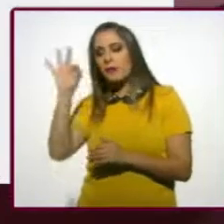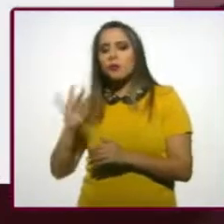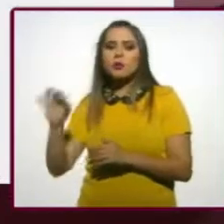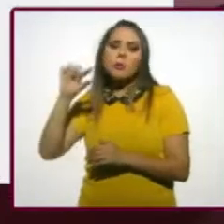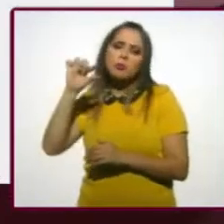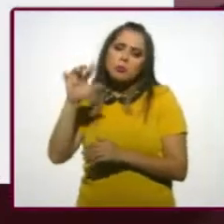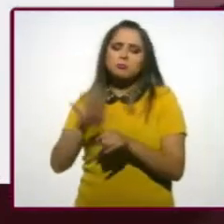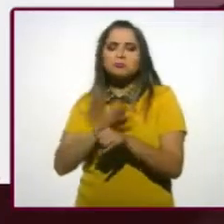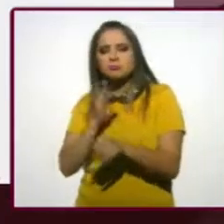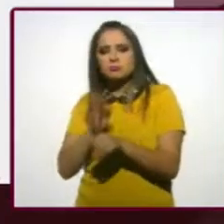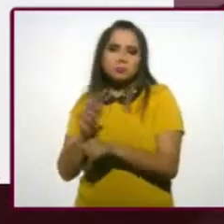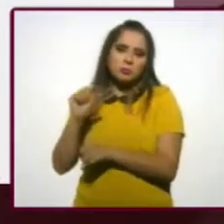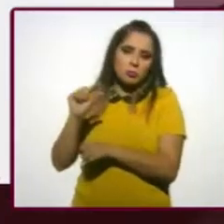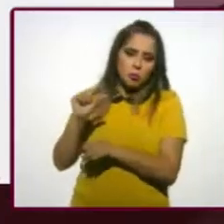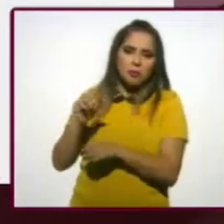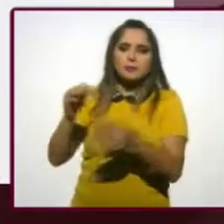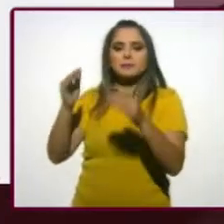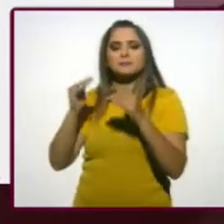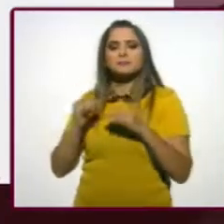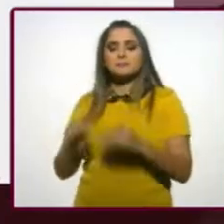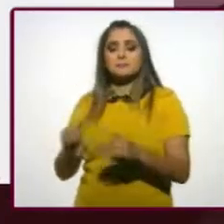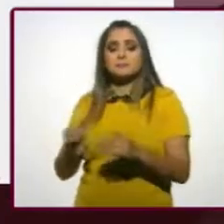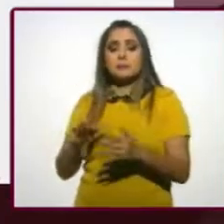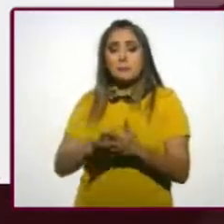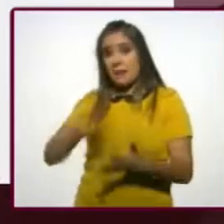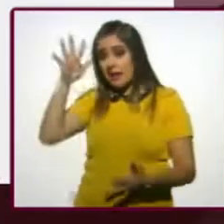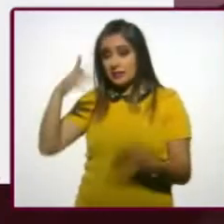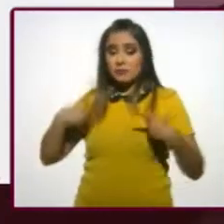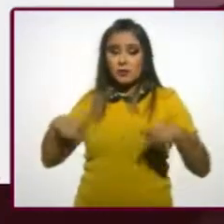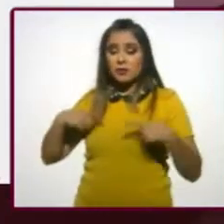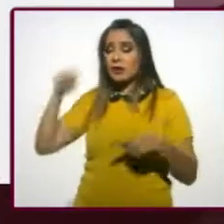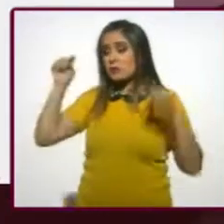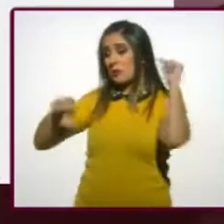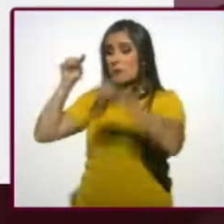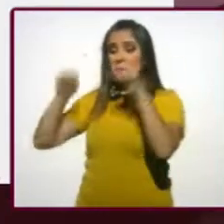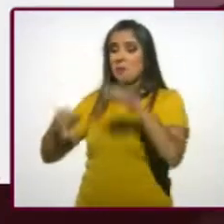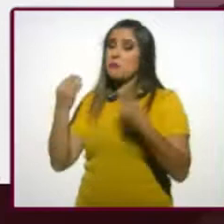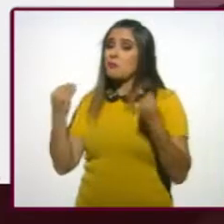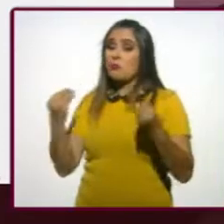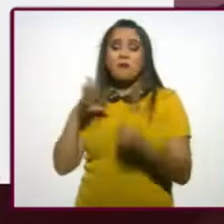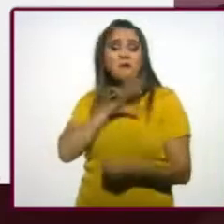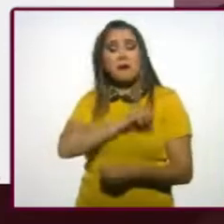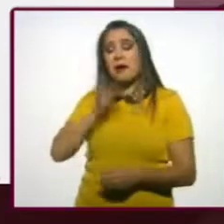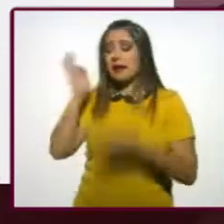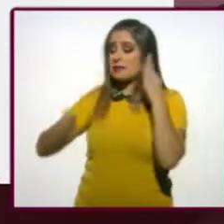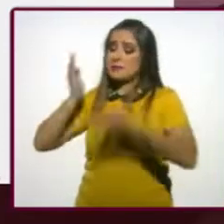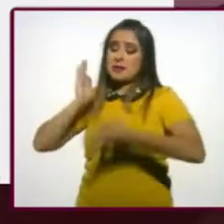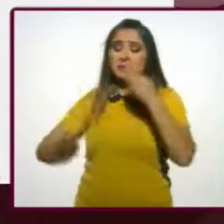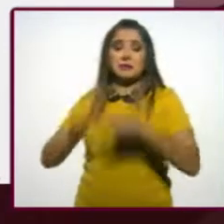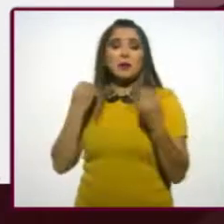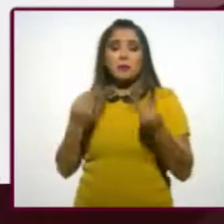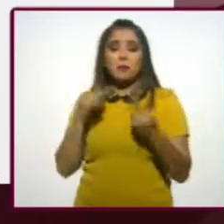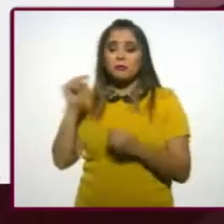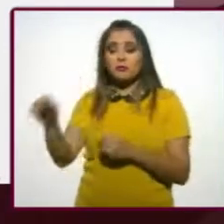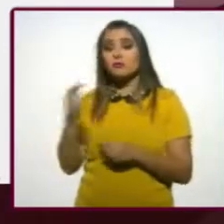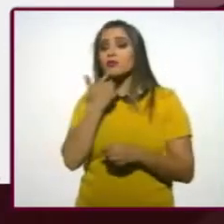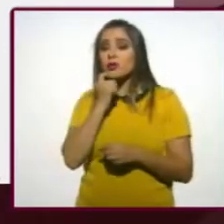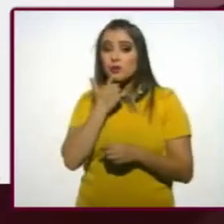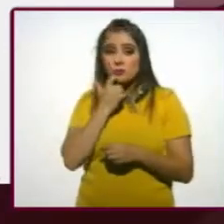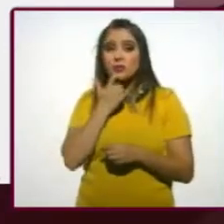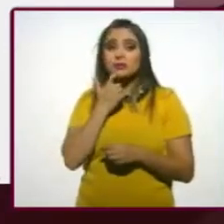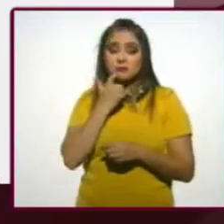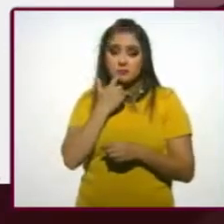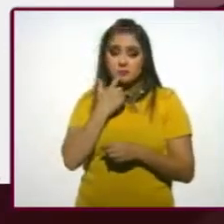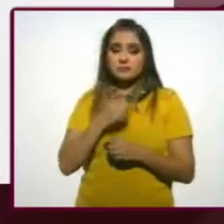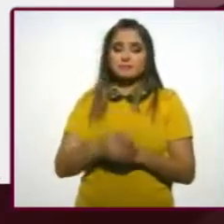Pero en el agregado, más de la mitad de la población lo aprueba mucho, lo cual lo hace todavía mucho más, digamos, resistente. El